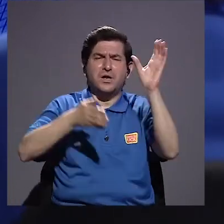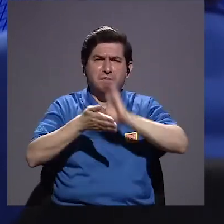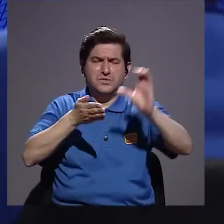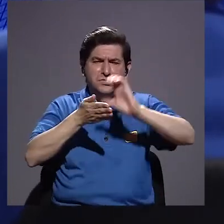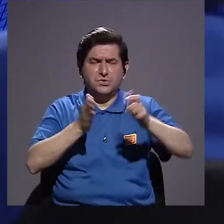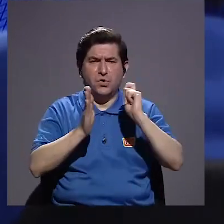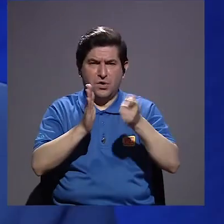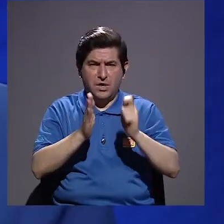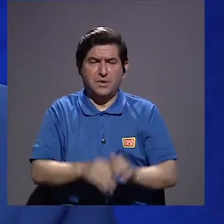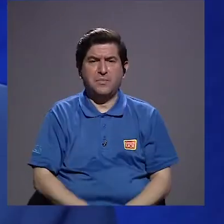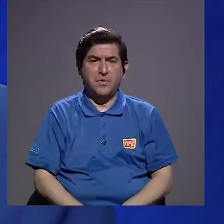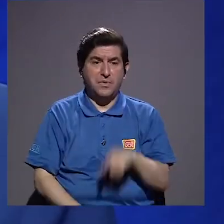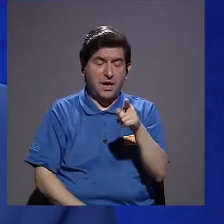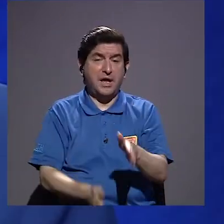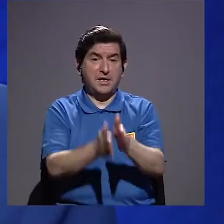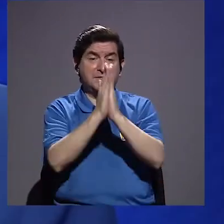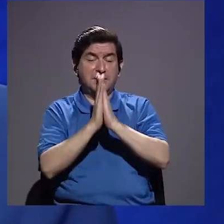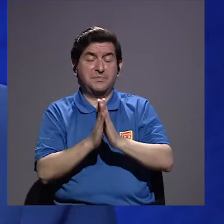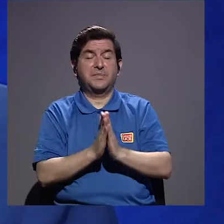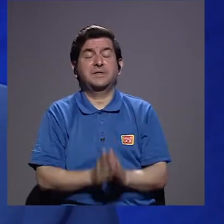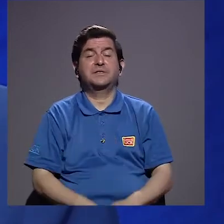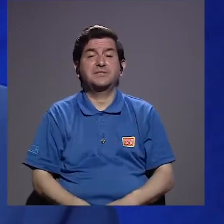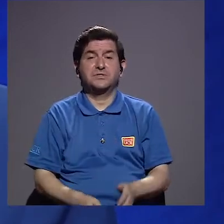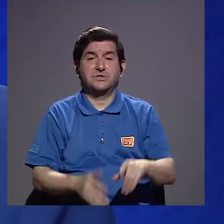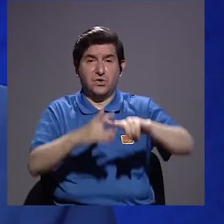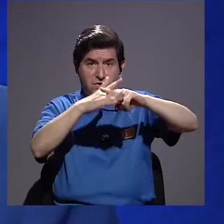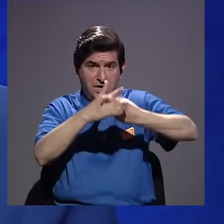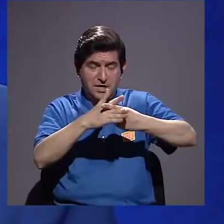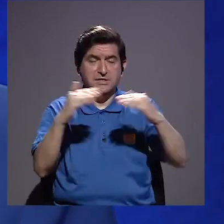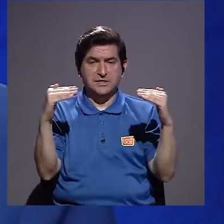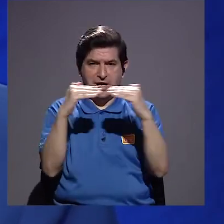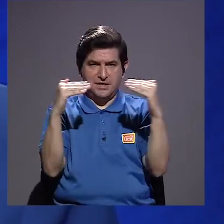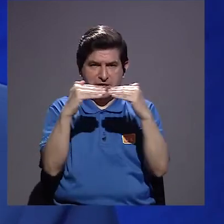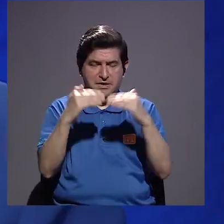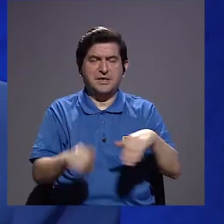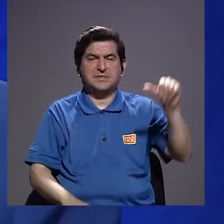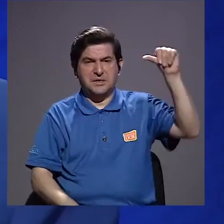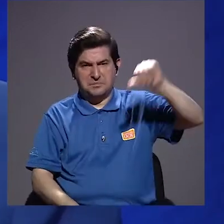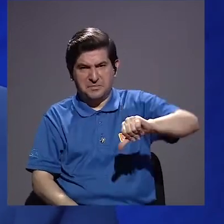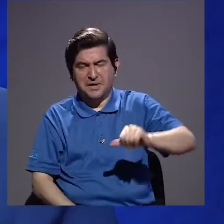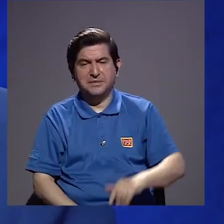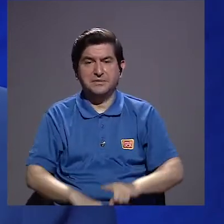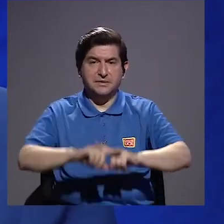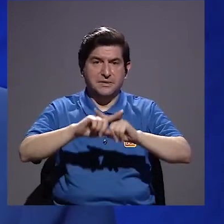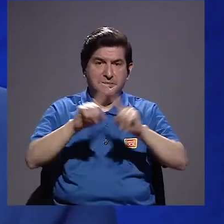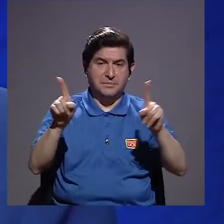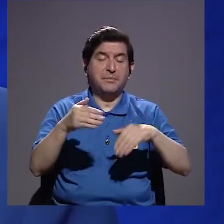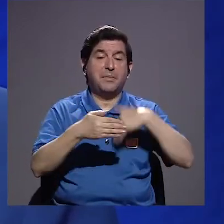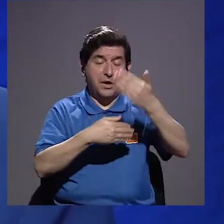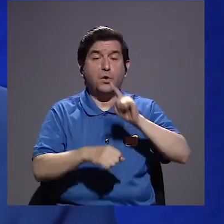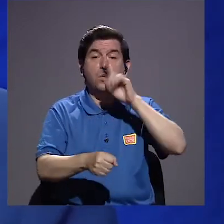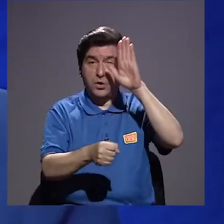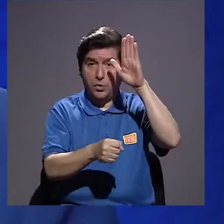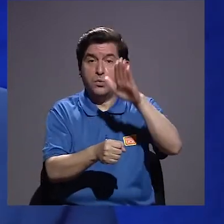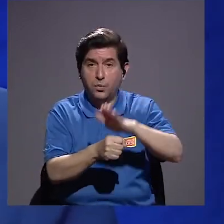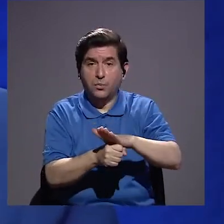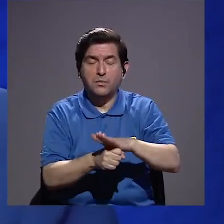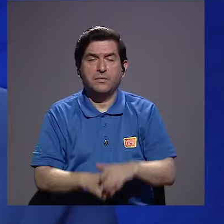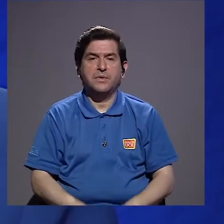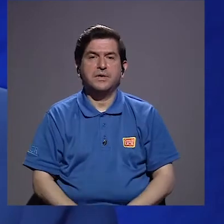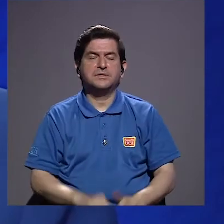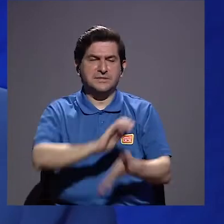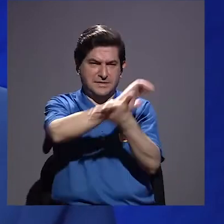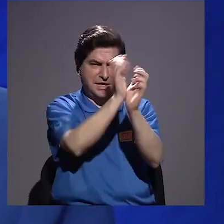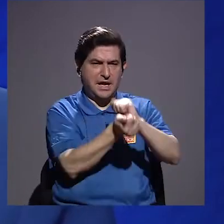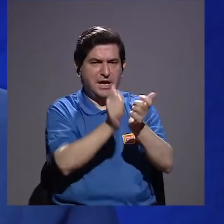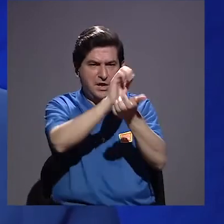se perdió esa moción inicial de hacer la equiparación que finalmente se logró posteriormente